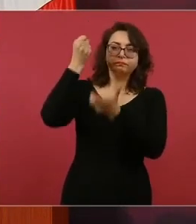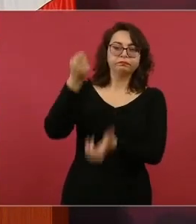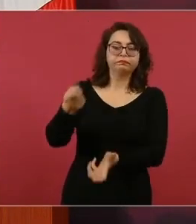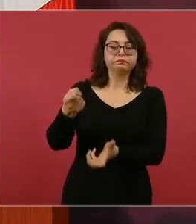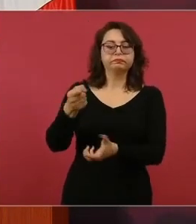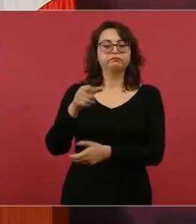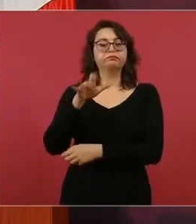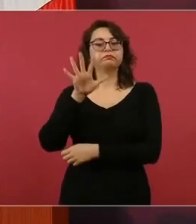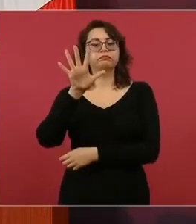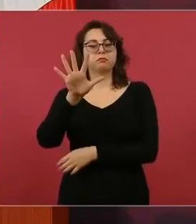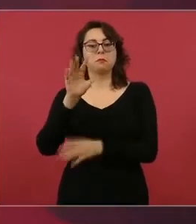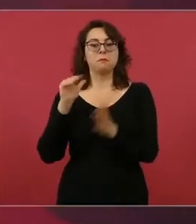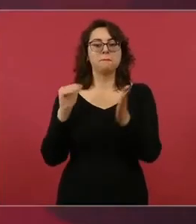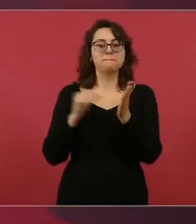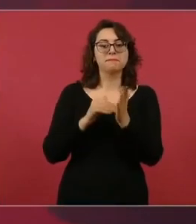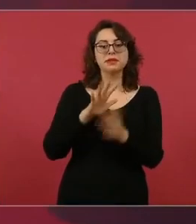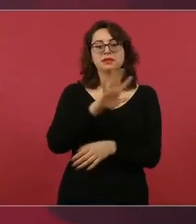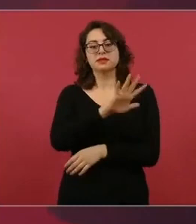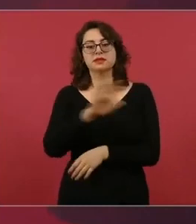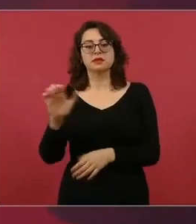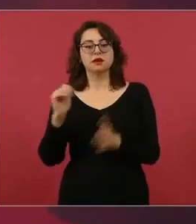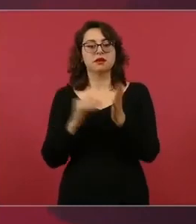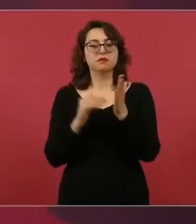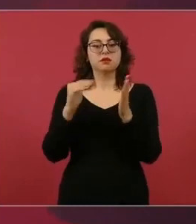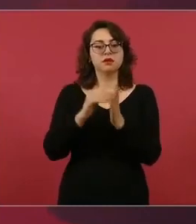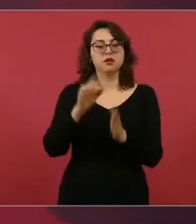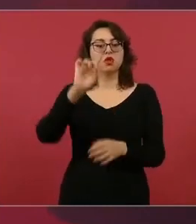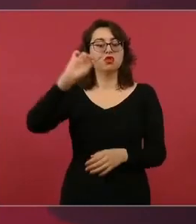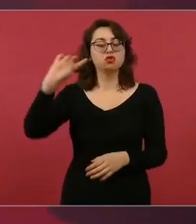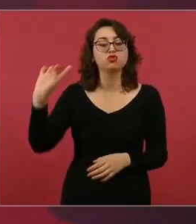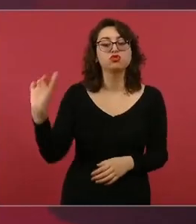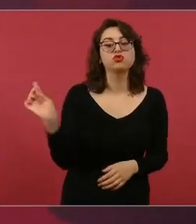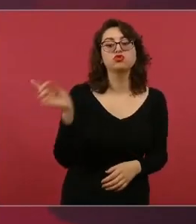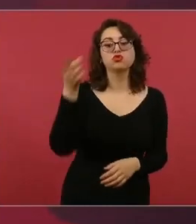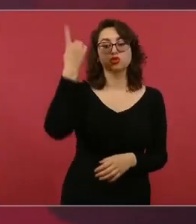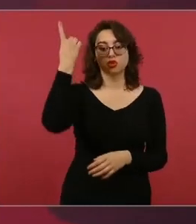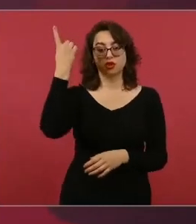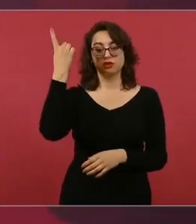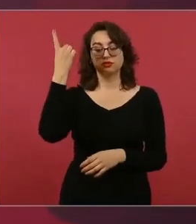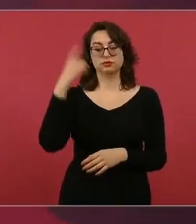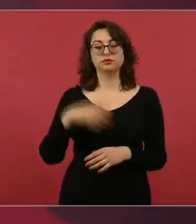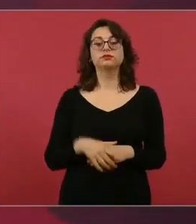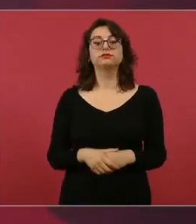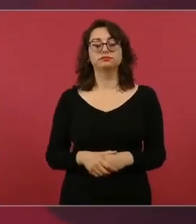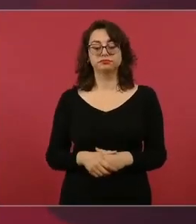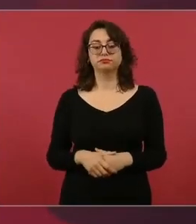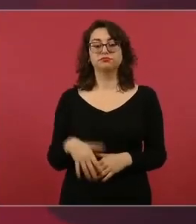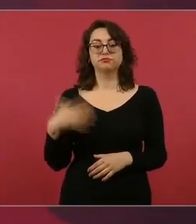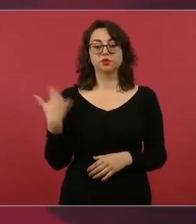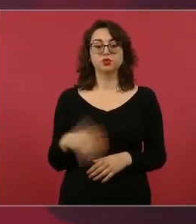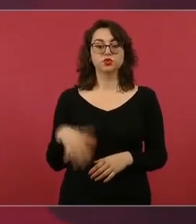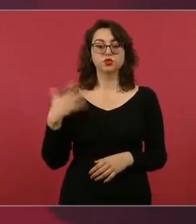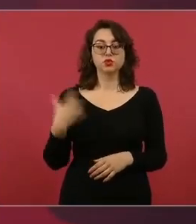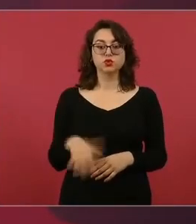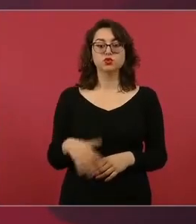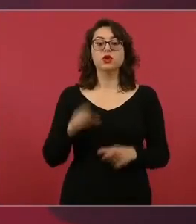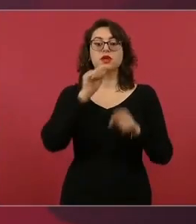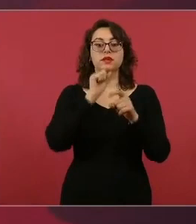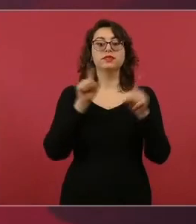alrededor de 5.500 millones de dólares. Esto va a significar muchos